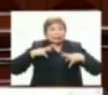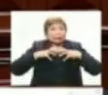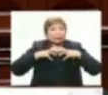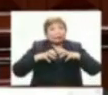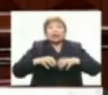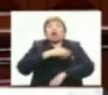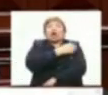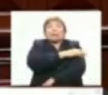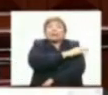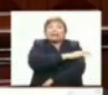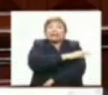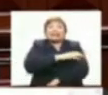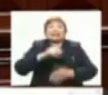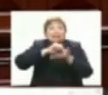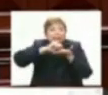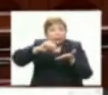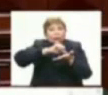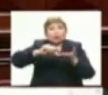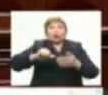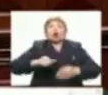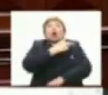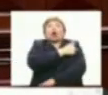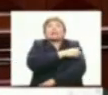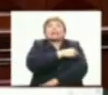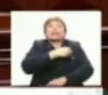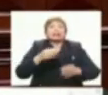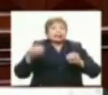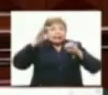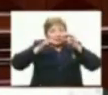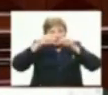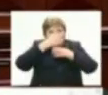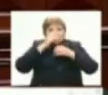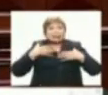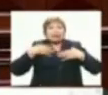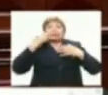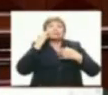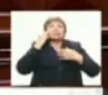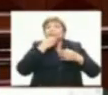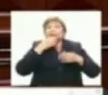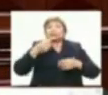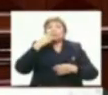hospital clínico quirúrgico, hospital de medicina tropical y hospital de salud bucal.